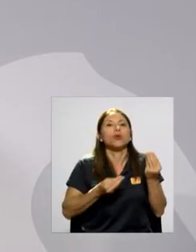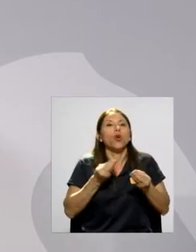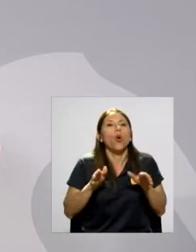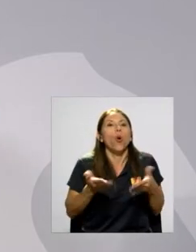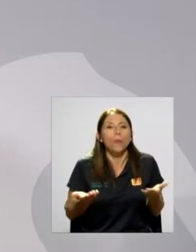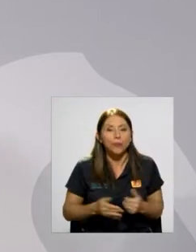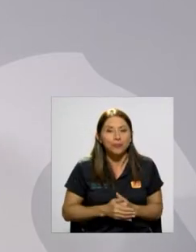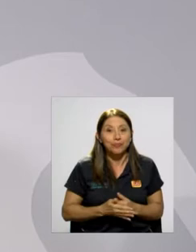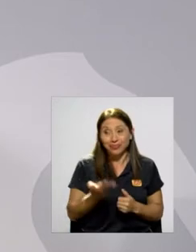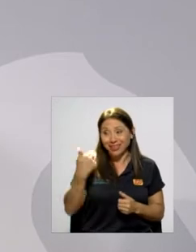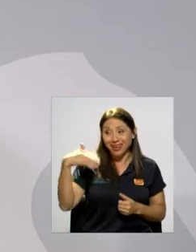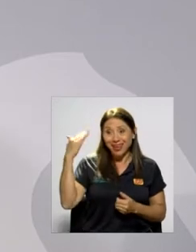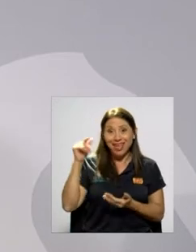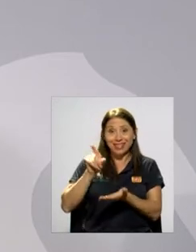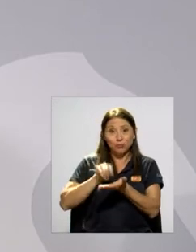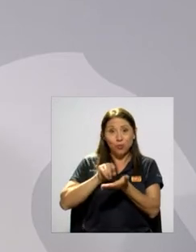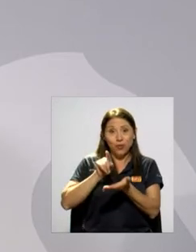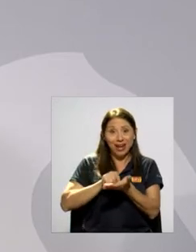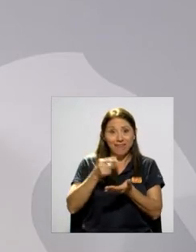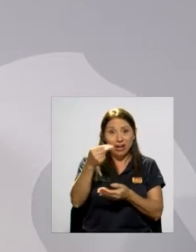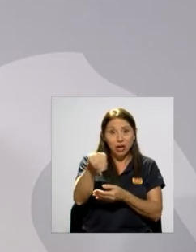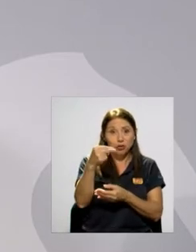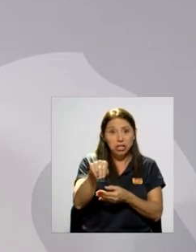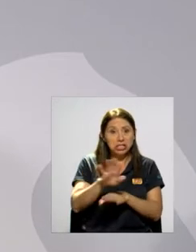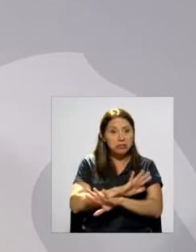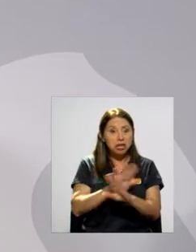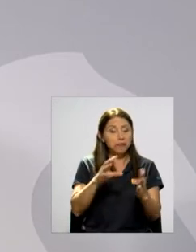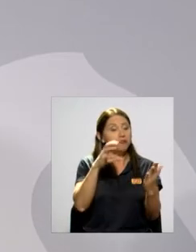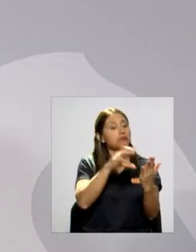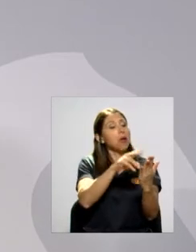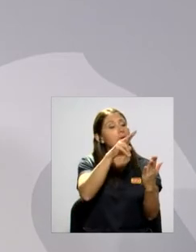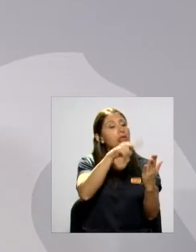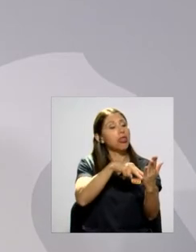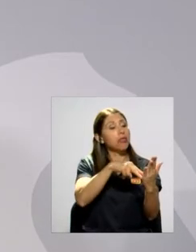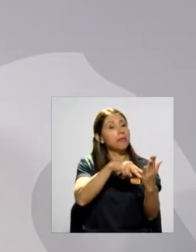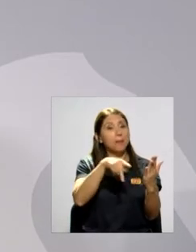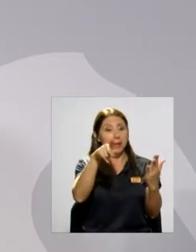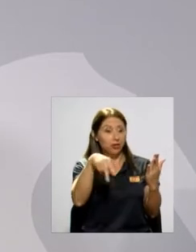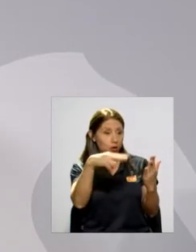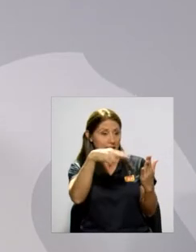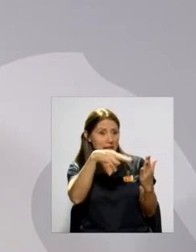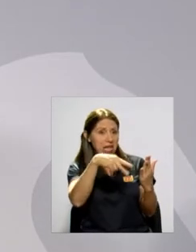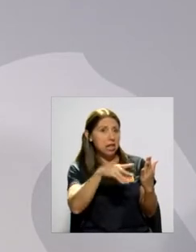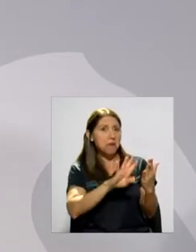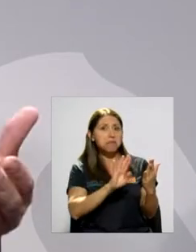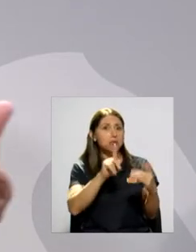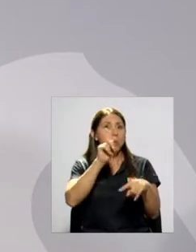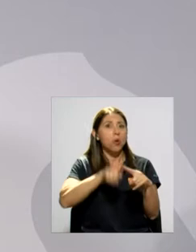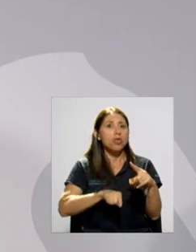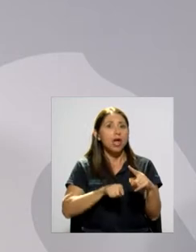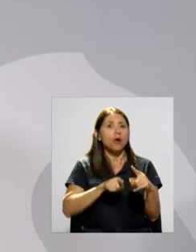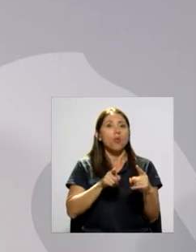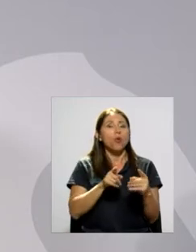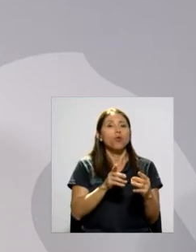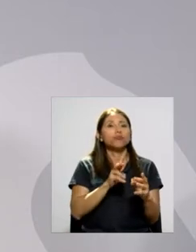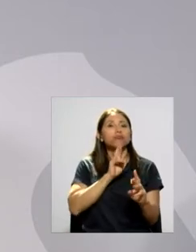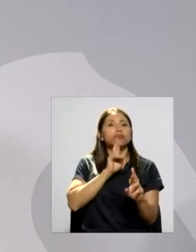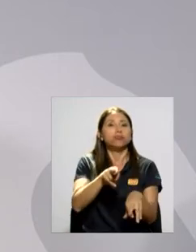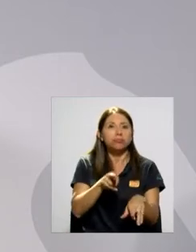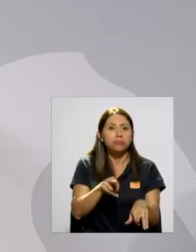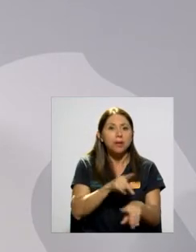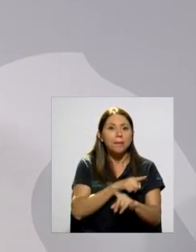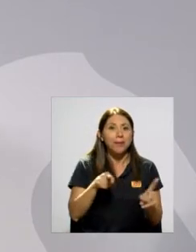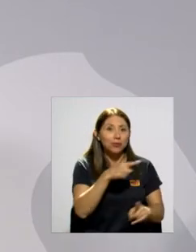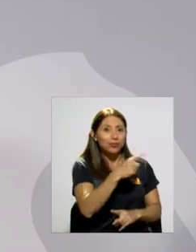y no había la posibilidad de réplica de parte de quien consumía esa noticia. Ahora se mencionaba el tema de la credibilidad.